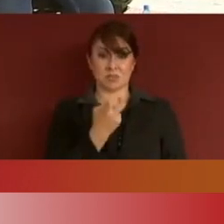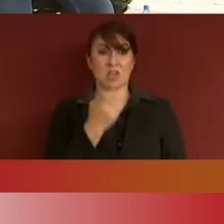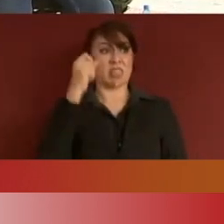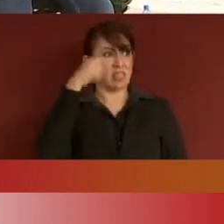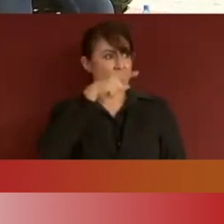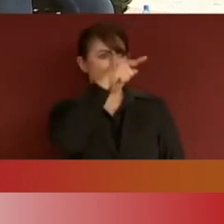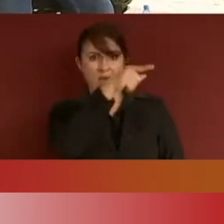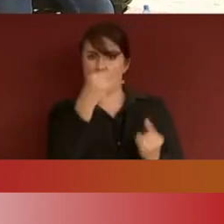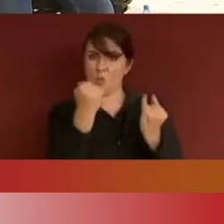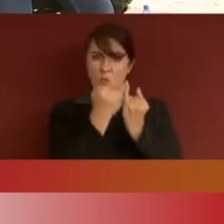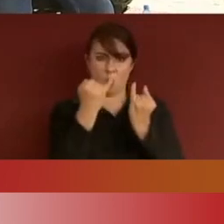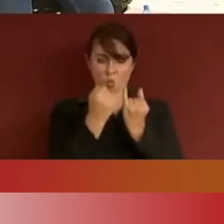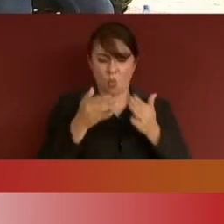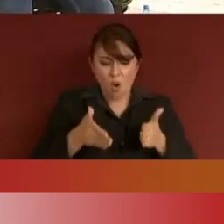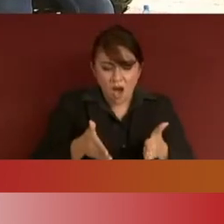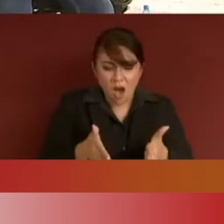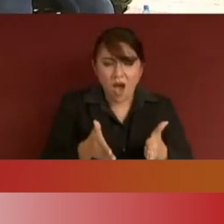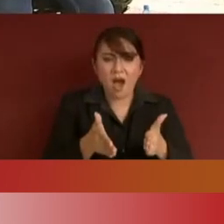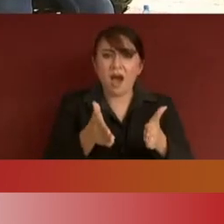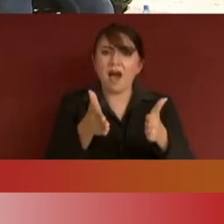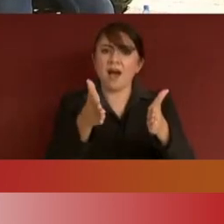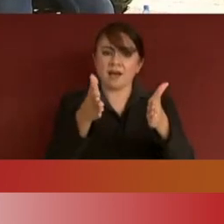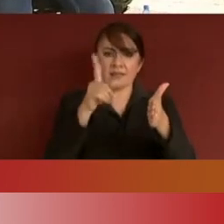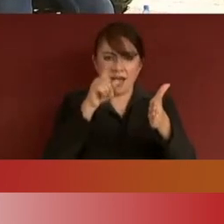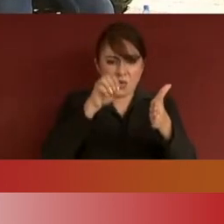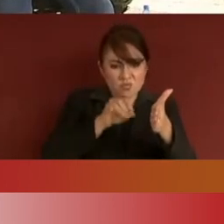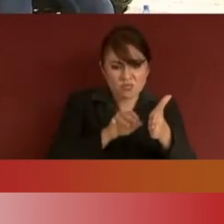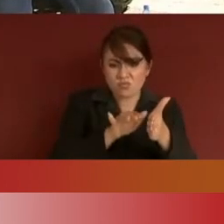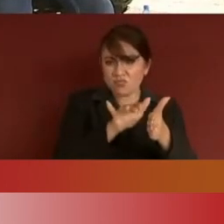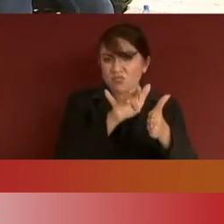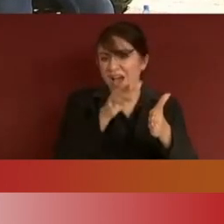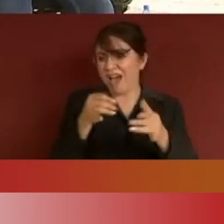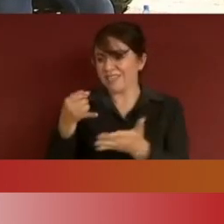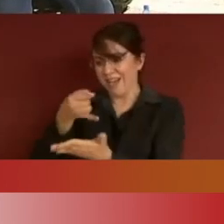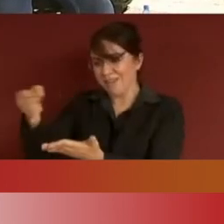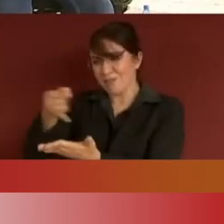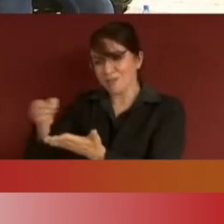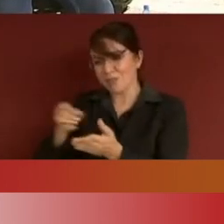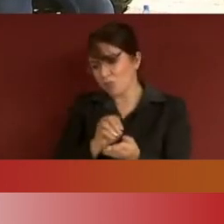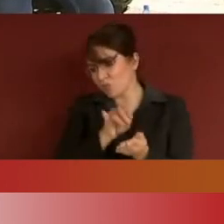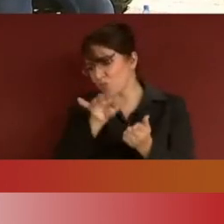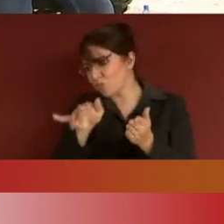canales para riego, presas, y